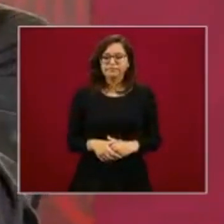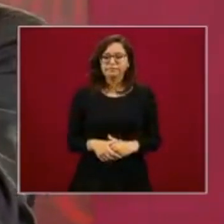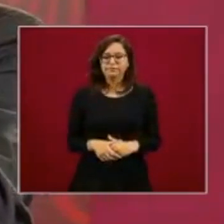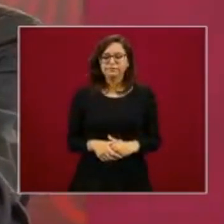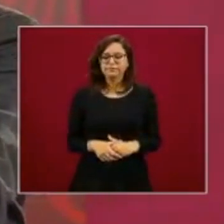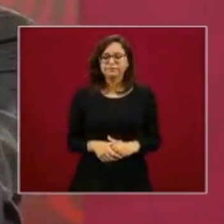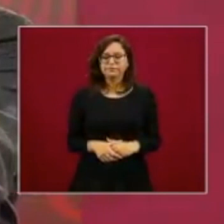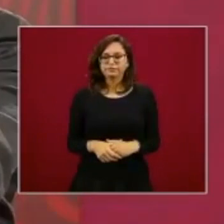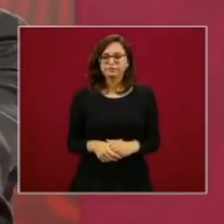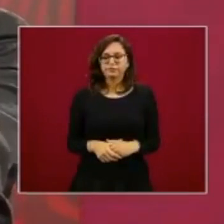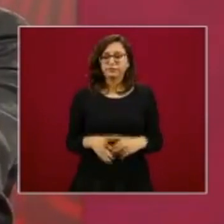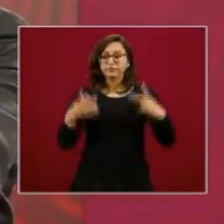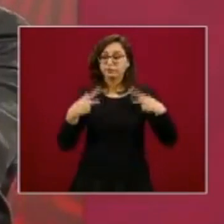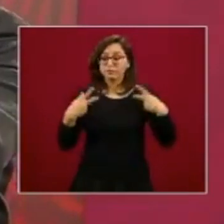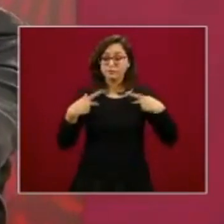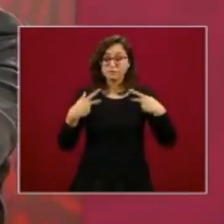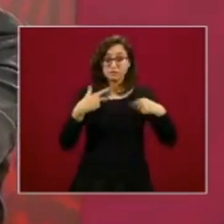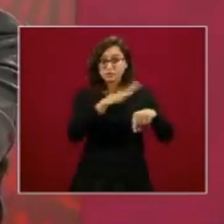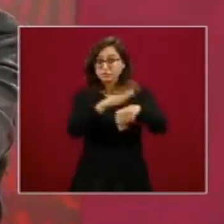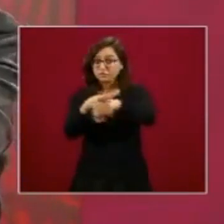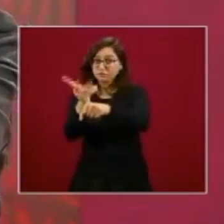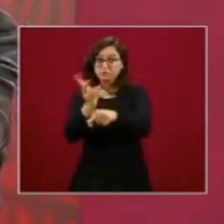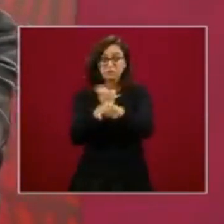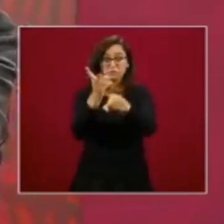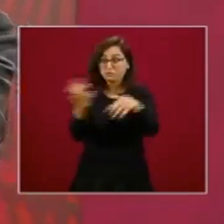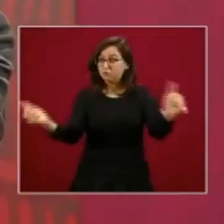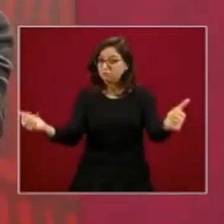se está invitando a toda la población.